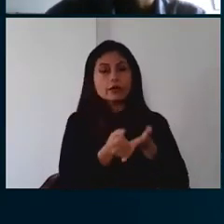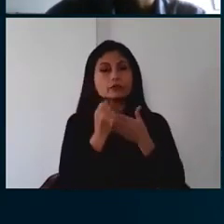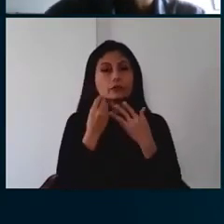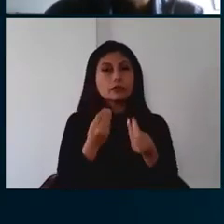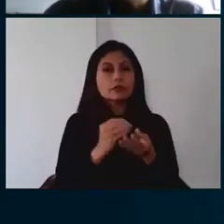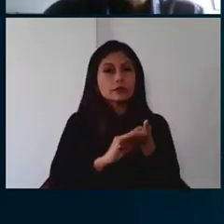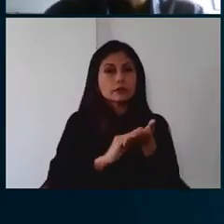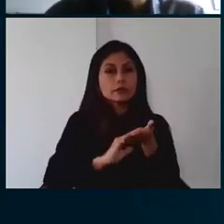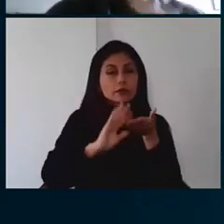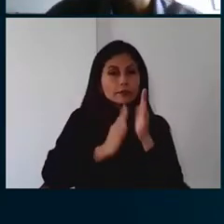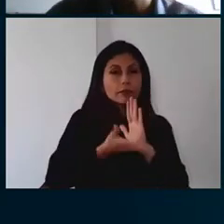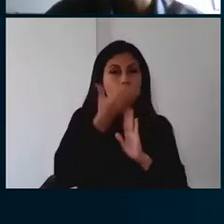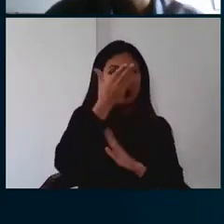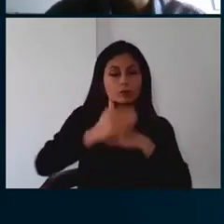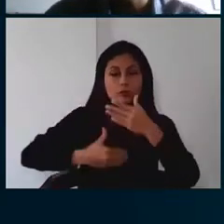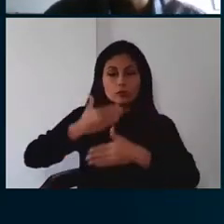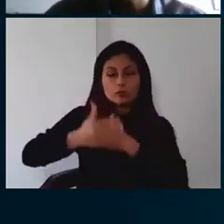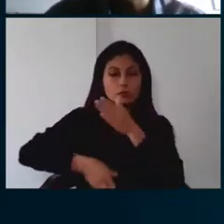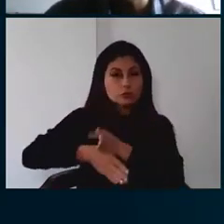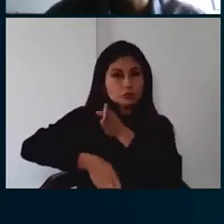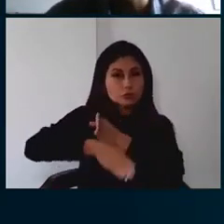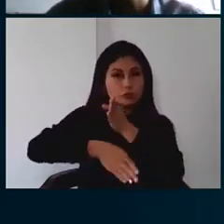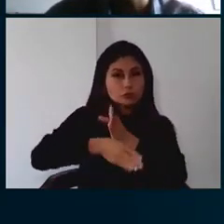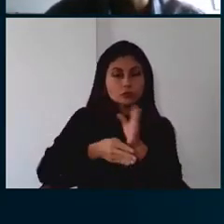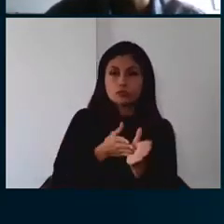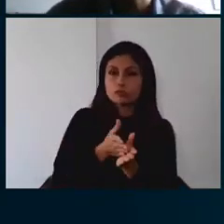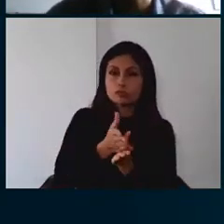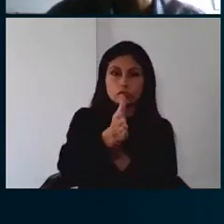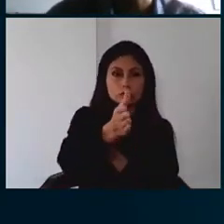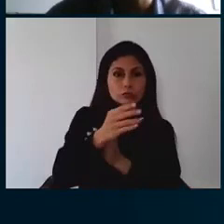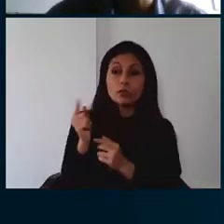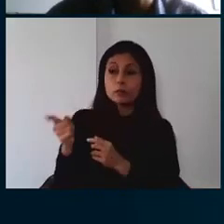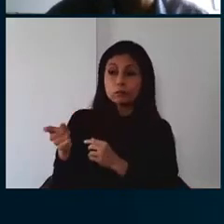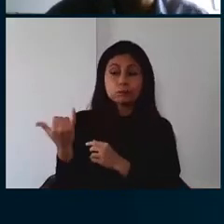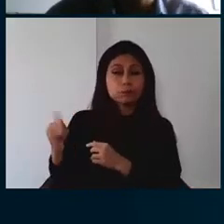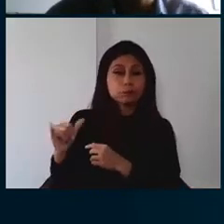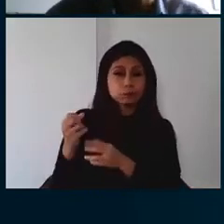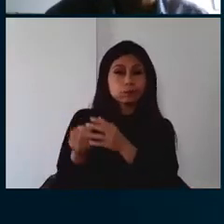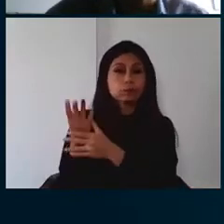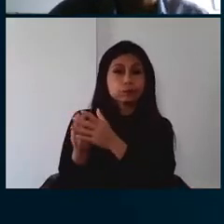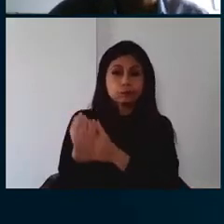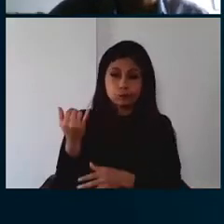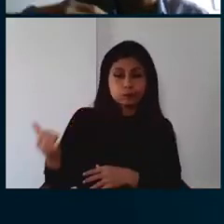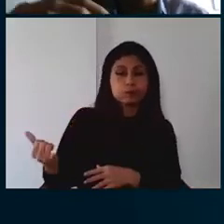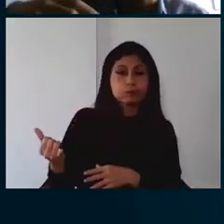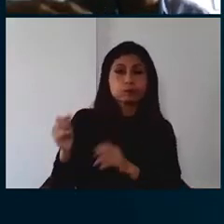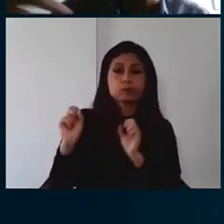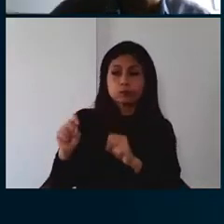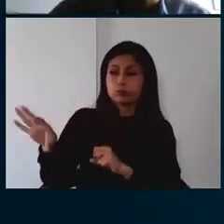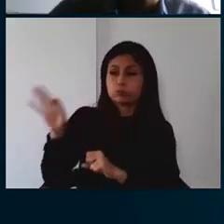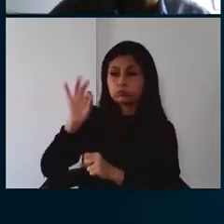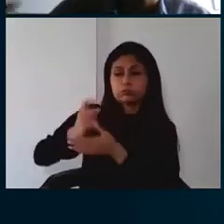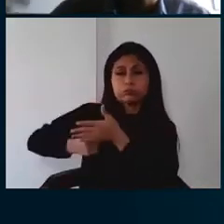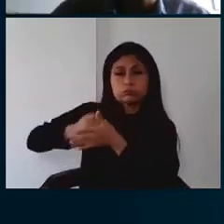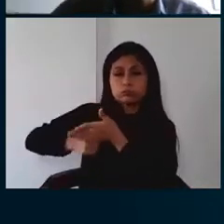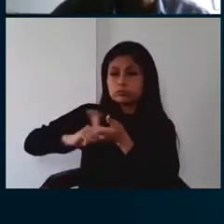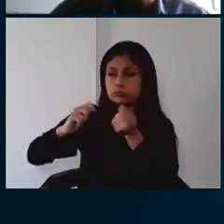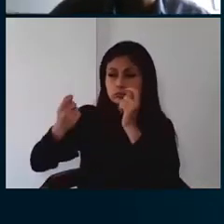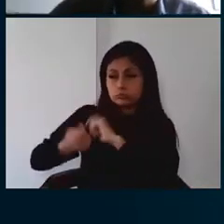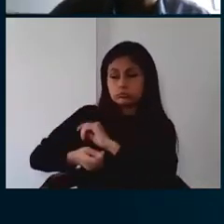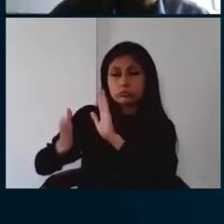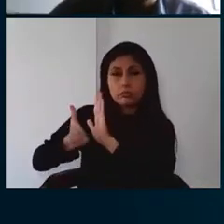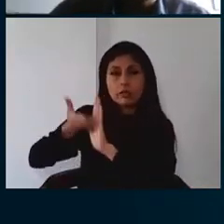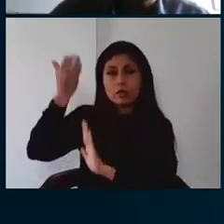mejorar una operación continua de un proceso o un producto ya existente, sino que también permite mejorar el diseño o la implementación de